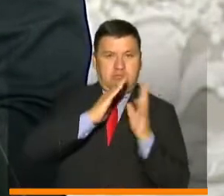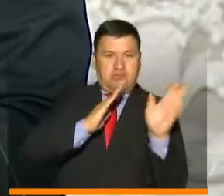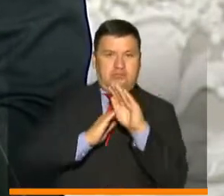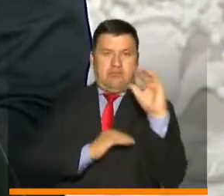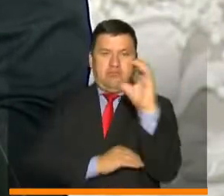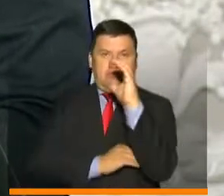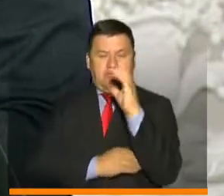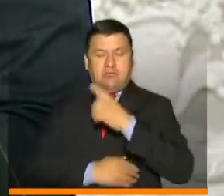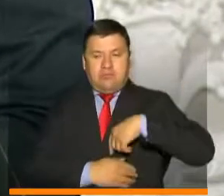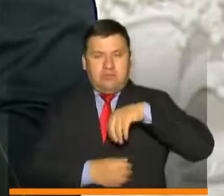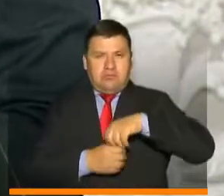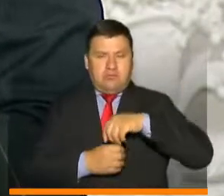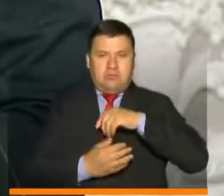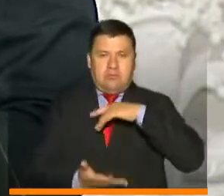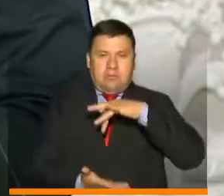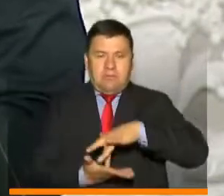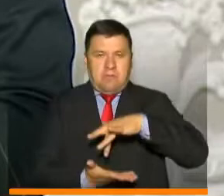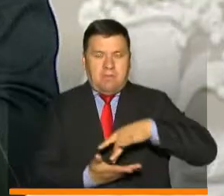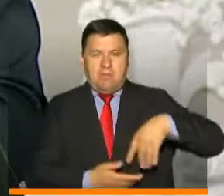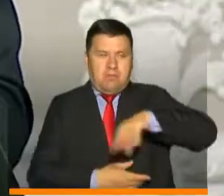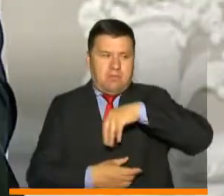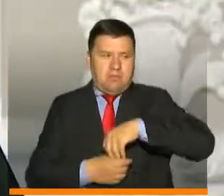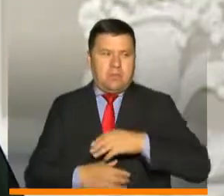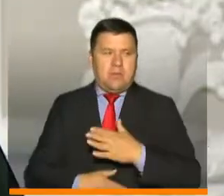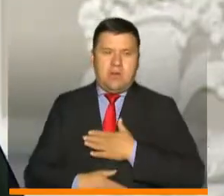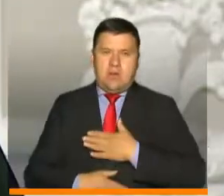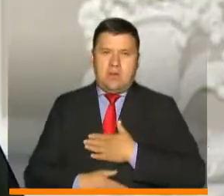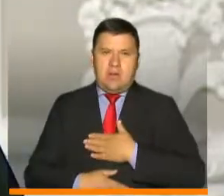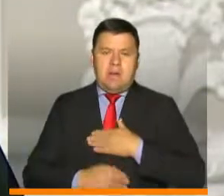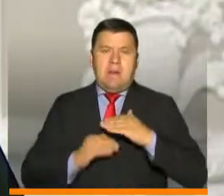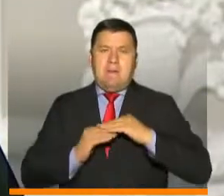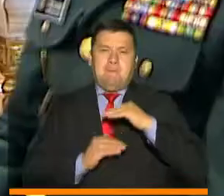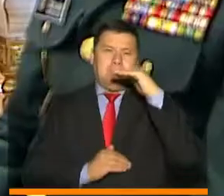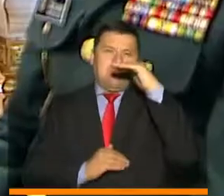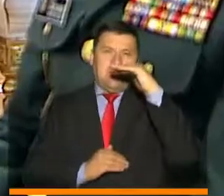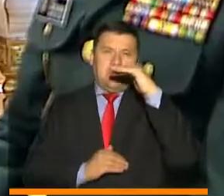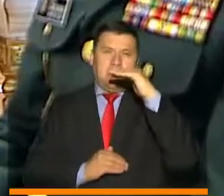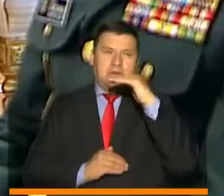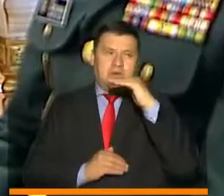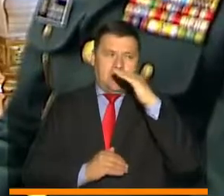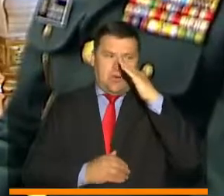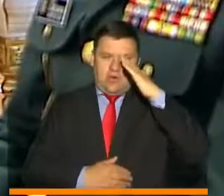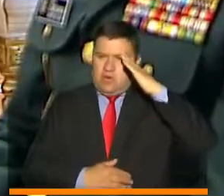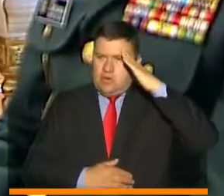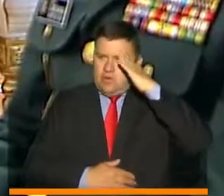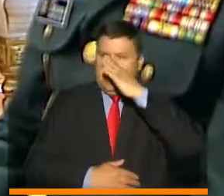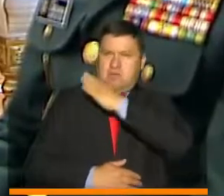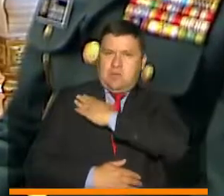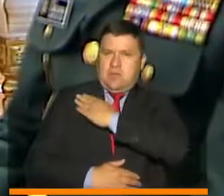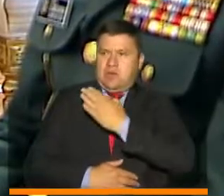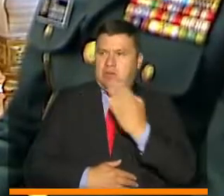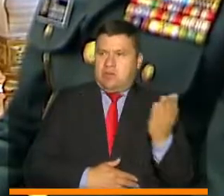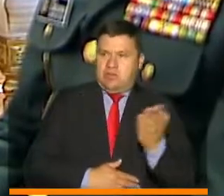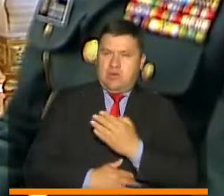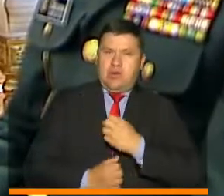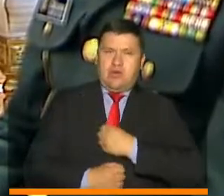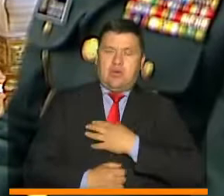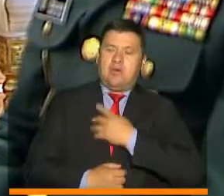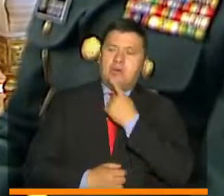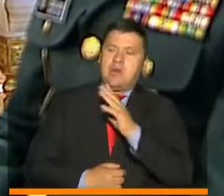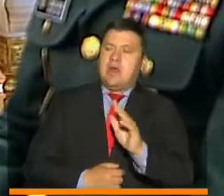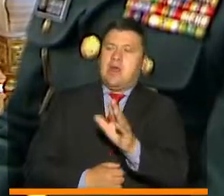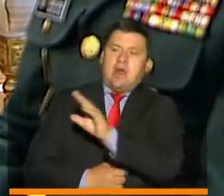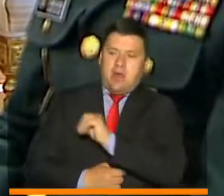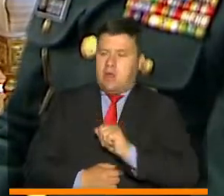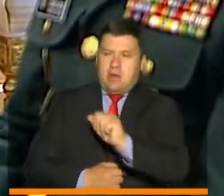colombianos y en presencia de muchas de nuestras más destacadas oficiales, la oportunidad para decirles a